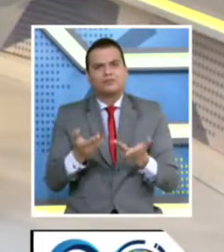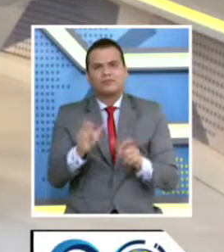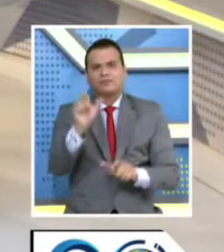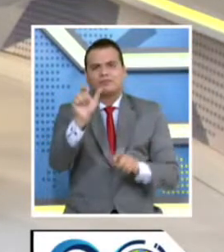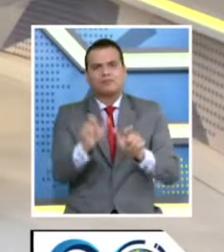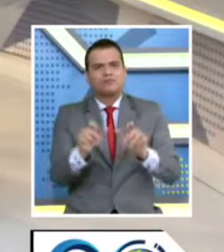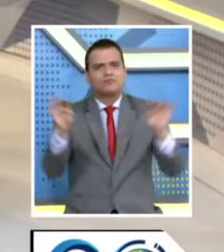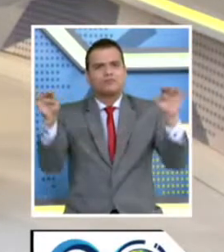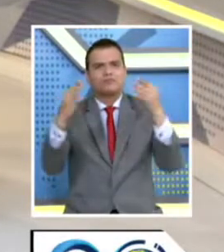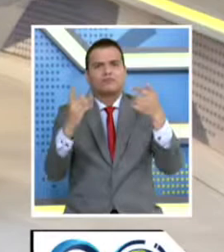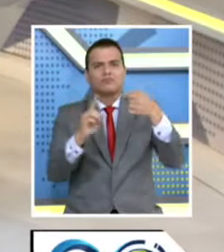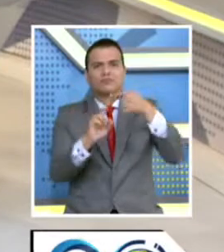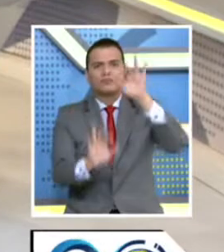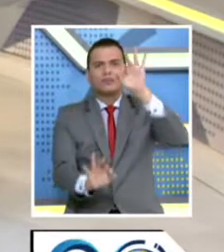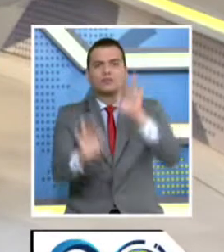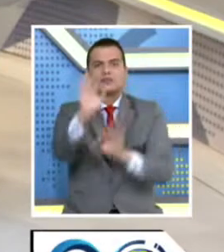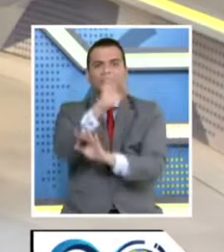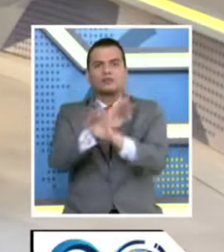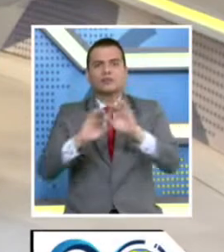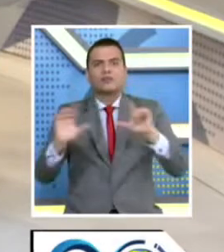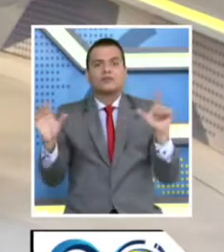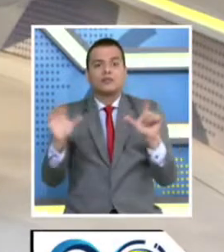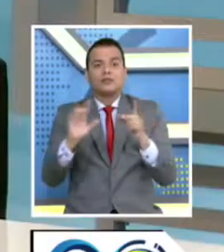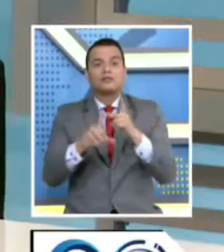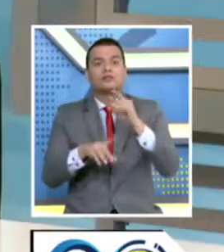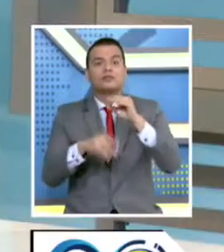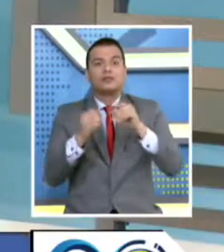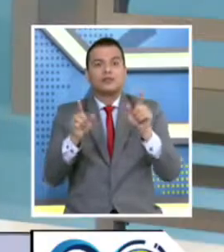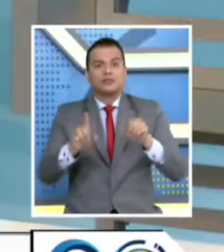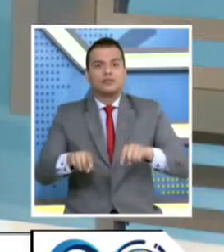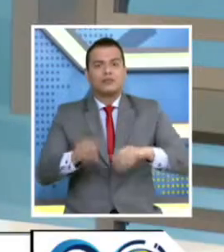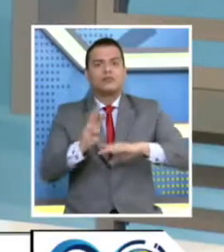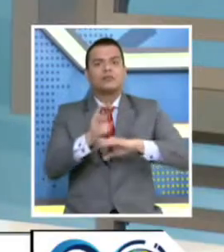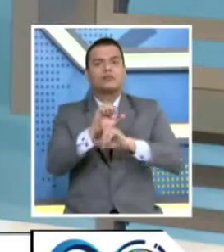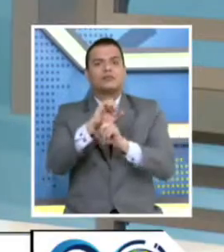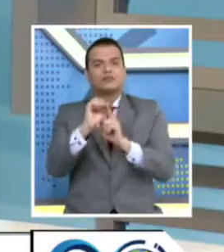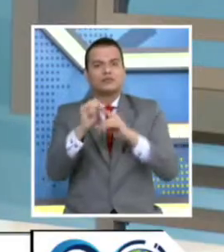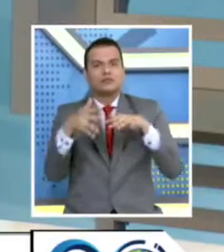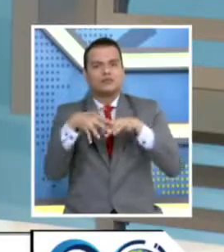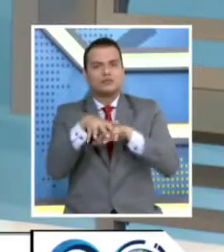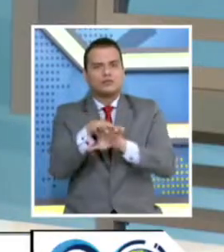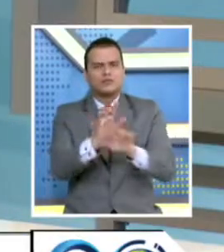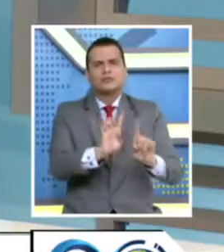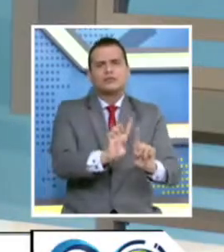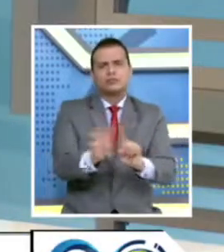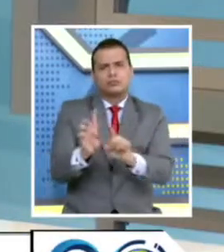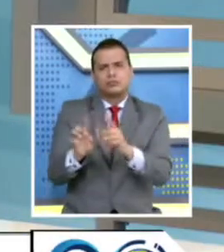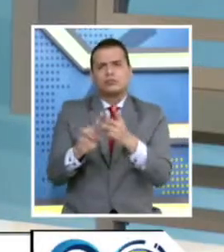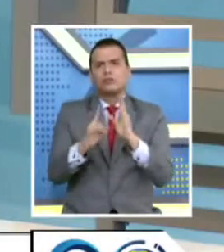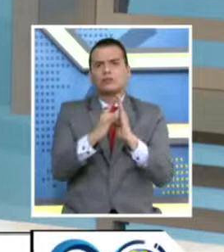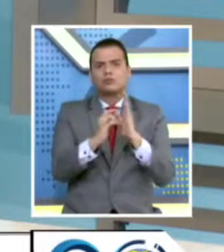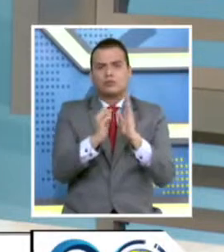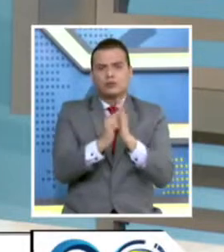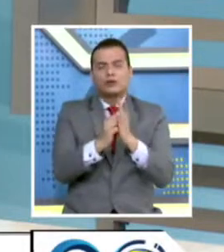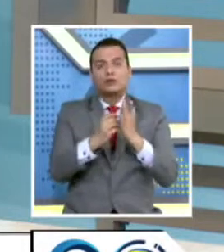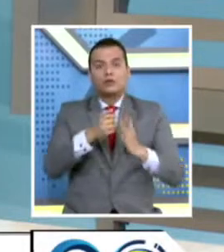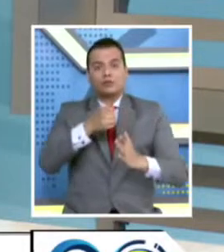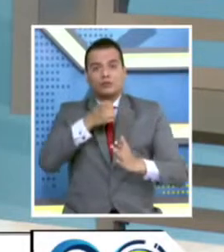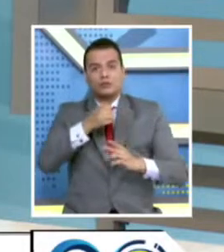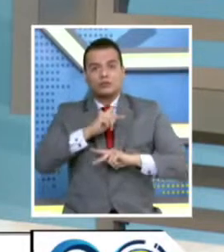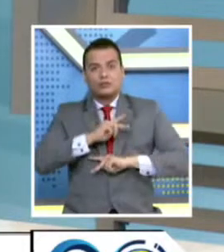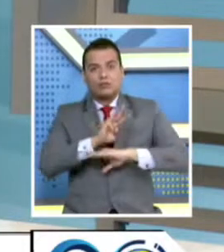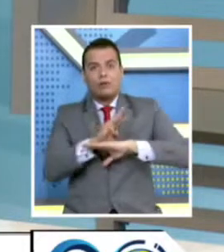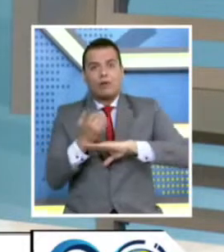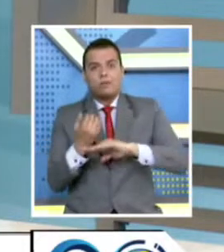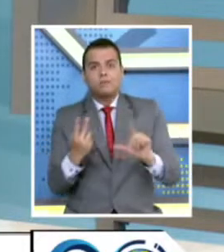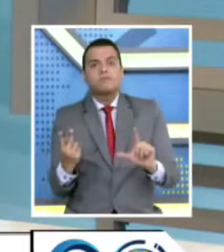nuestro canal regional Telepacífico y a todos los que nos siguen por nuestro ecosistema digital en Facebook, Twitter, YouTube, Wowplay y desde nuestro